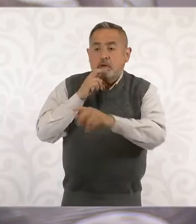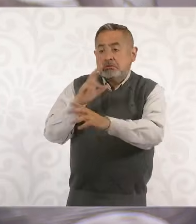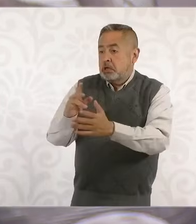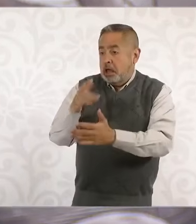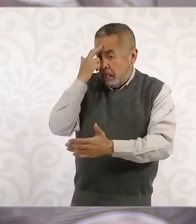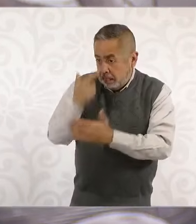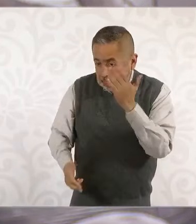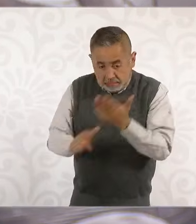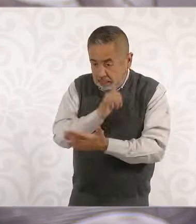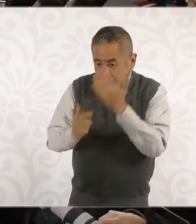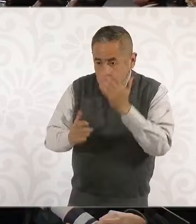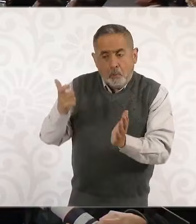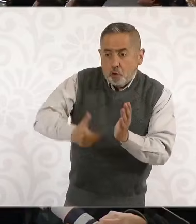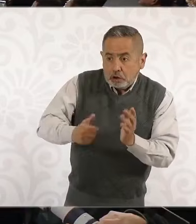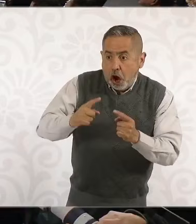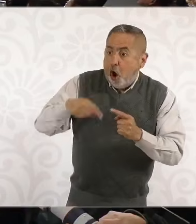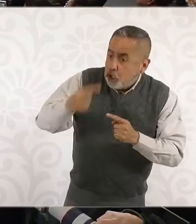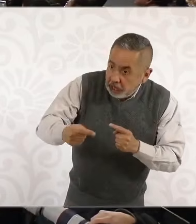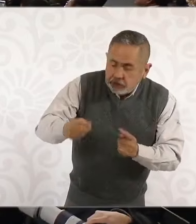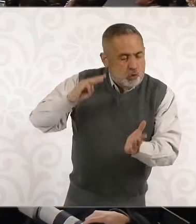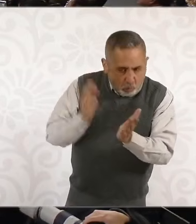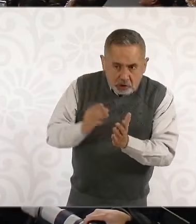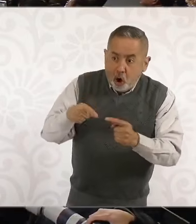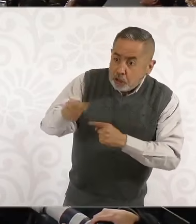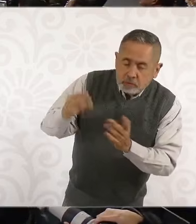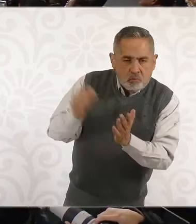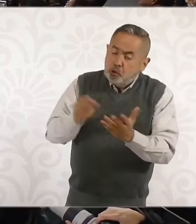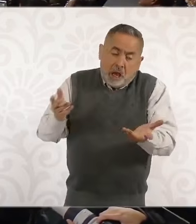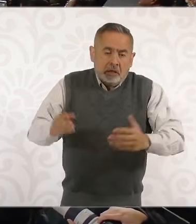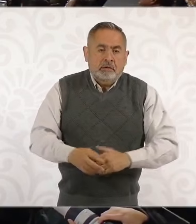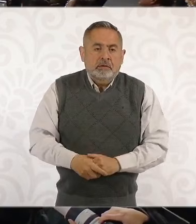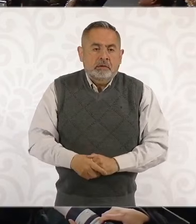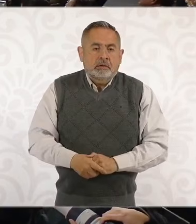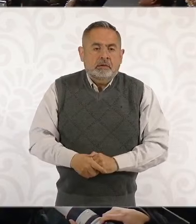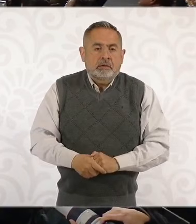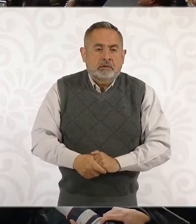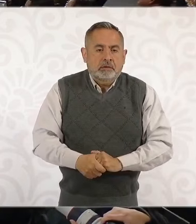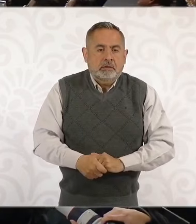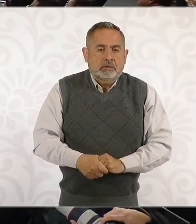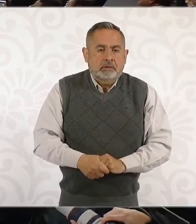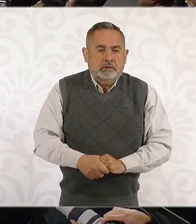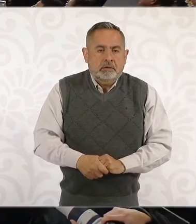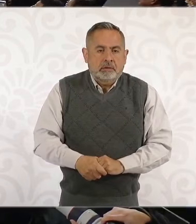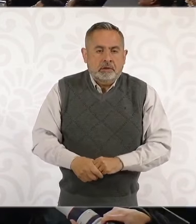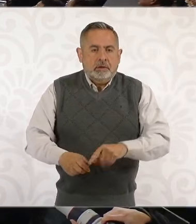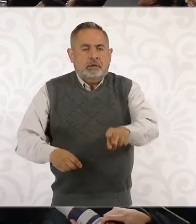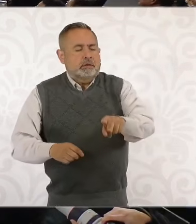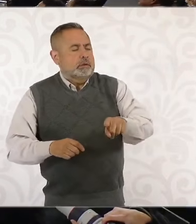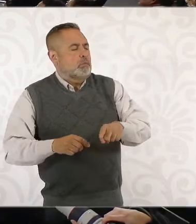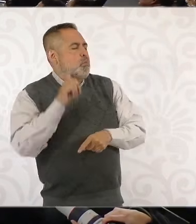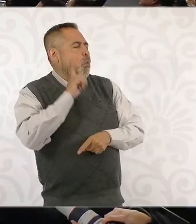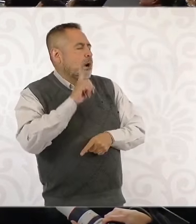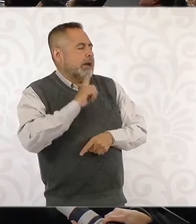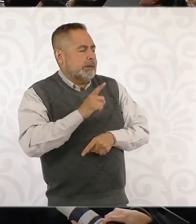la ley, sí. Gracias. Gracias. El Presidente. primer ministro, pero es presidente de Presidente. Corea del Sur. ¿Se contactó